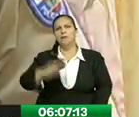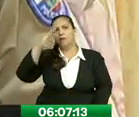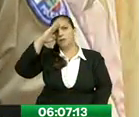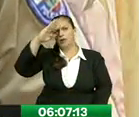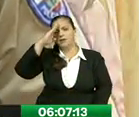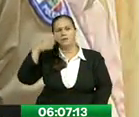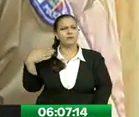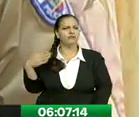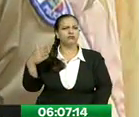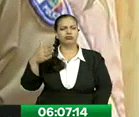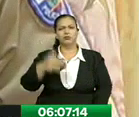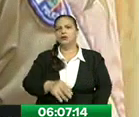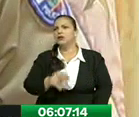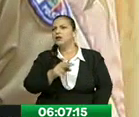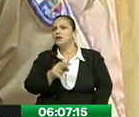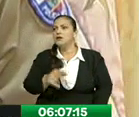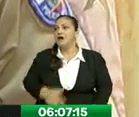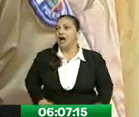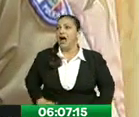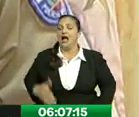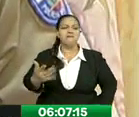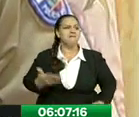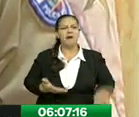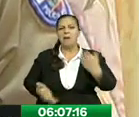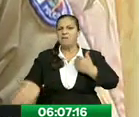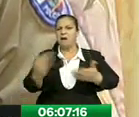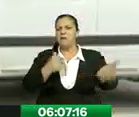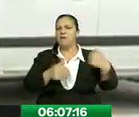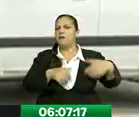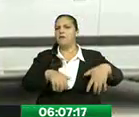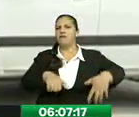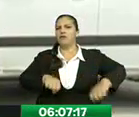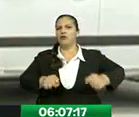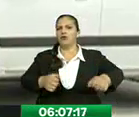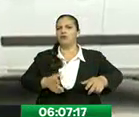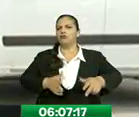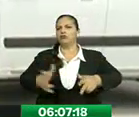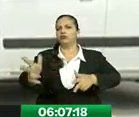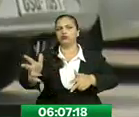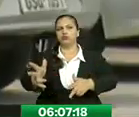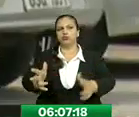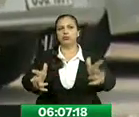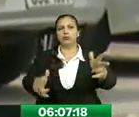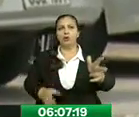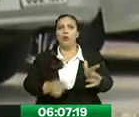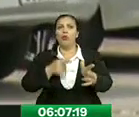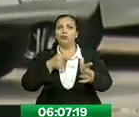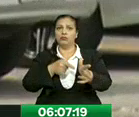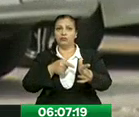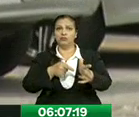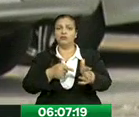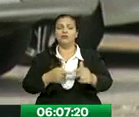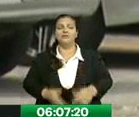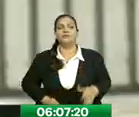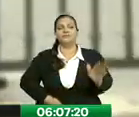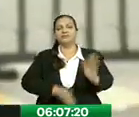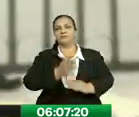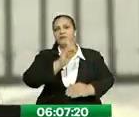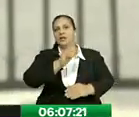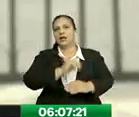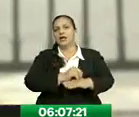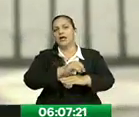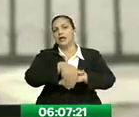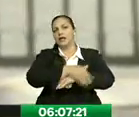escapar. Y el personal policial en la persecución también fue disparado. A mañana de ese lunes, la seguridad privada y policial fue redoblada en